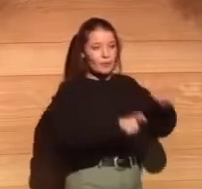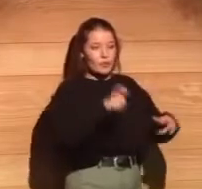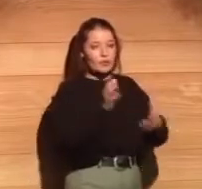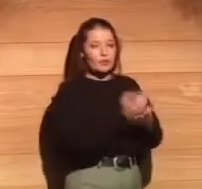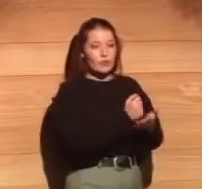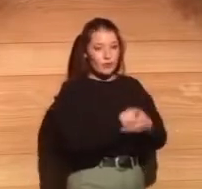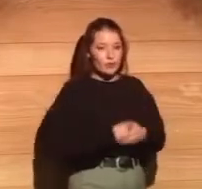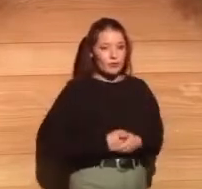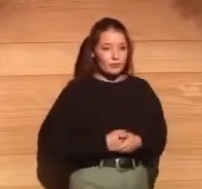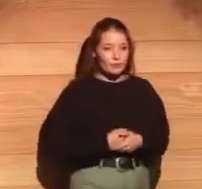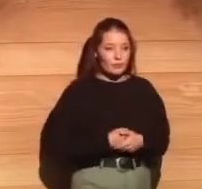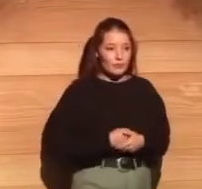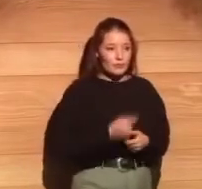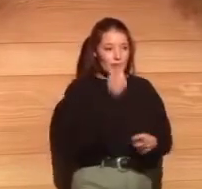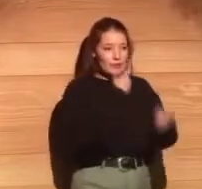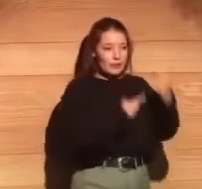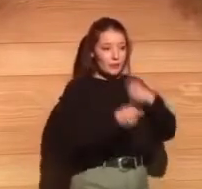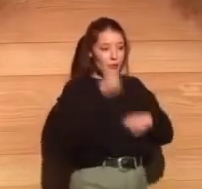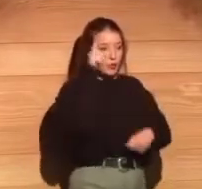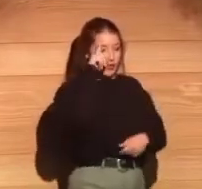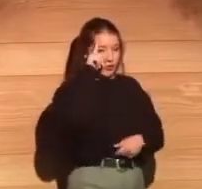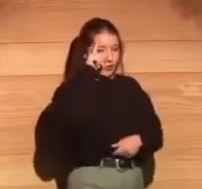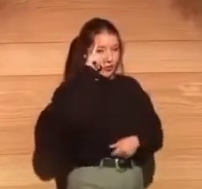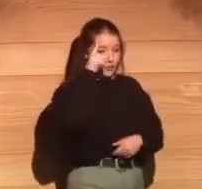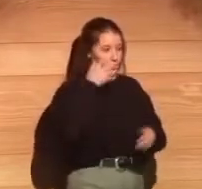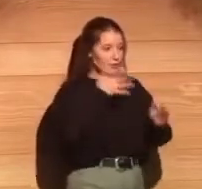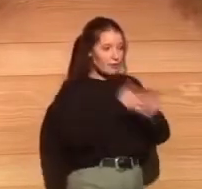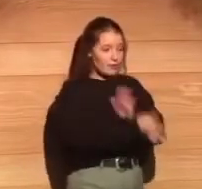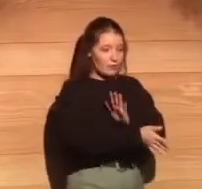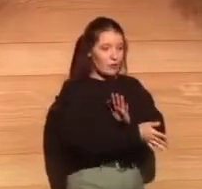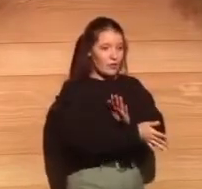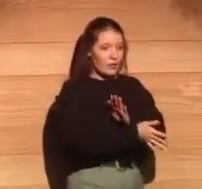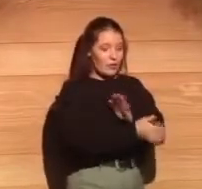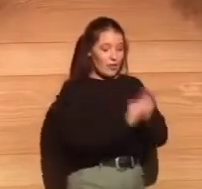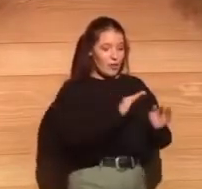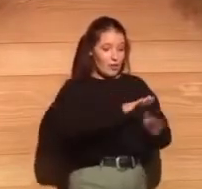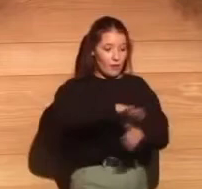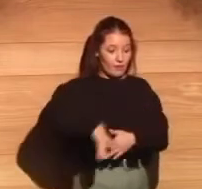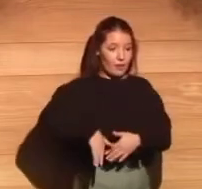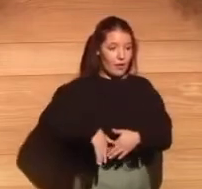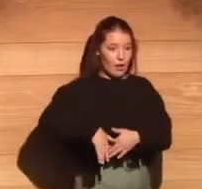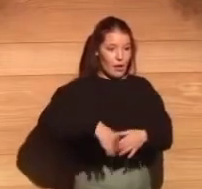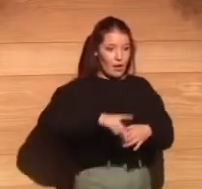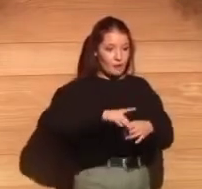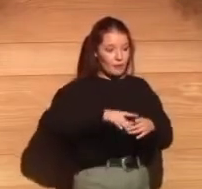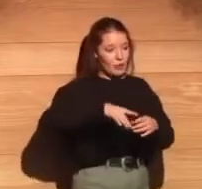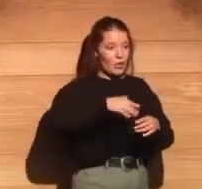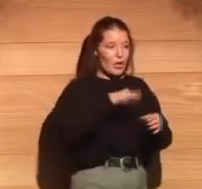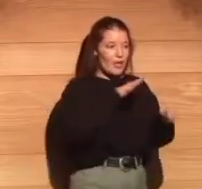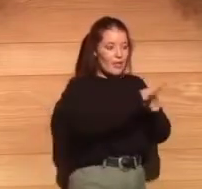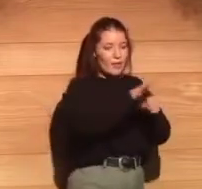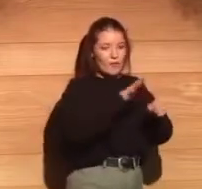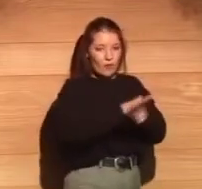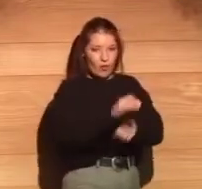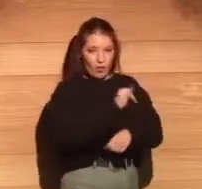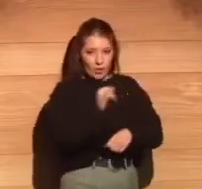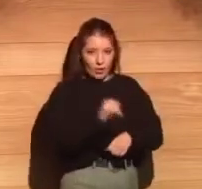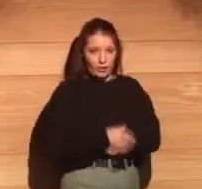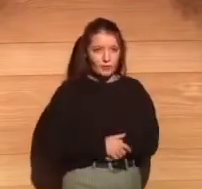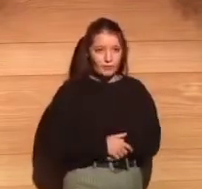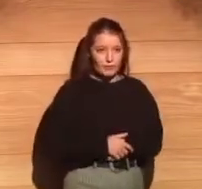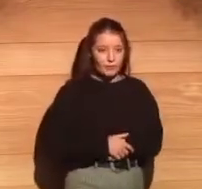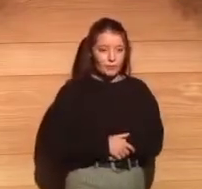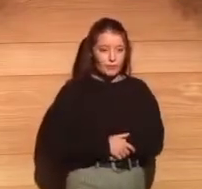podemos hablar muchísimo más, que al final no es ni más ni menos que intentar también condicionar a las personas a través de falsear